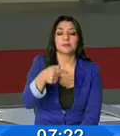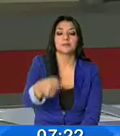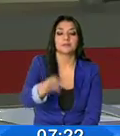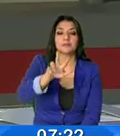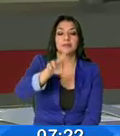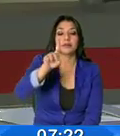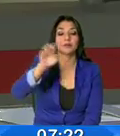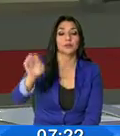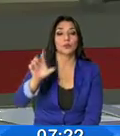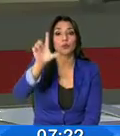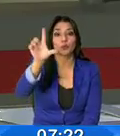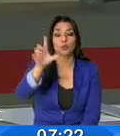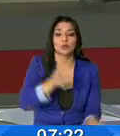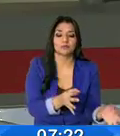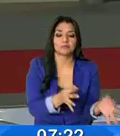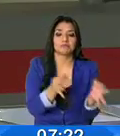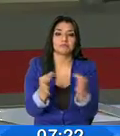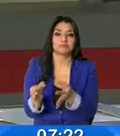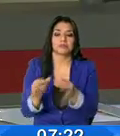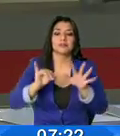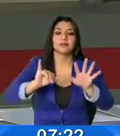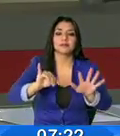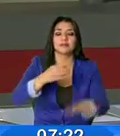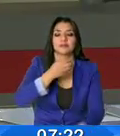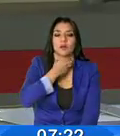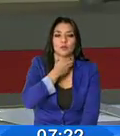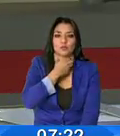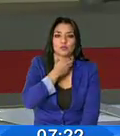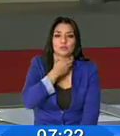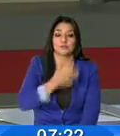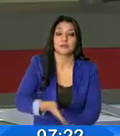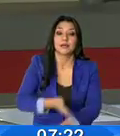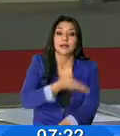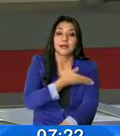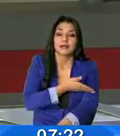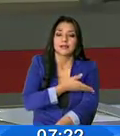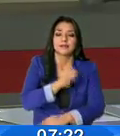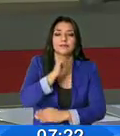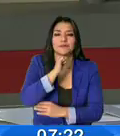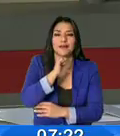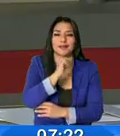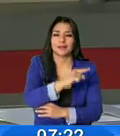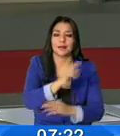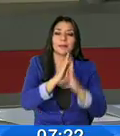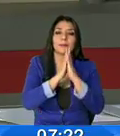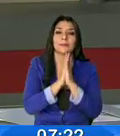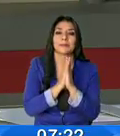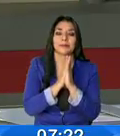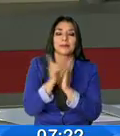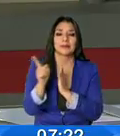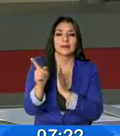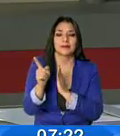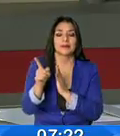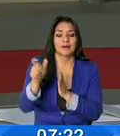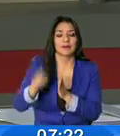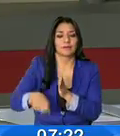de julio, fue diferida para el 6 de agosto. Antes deberá resolverse una solicitud de recusación interpuesta por la